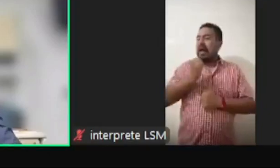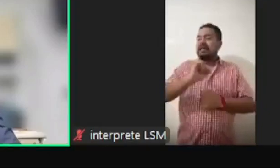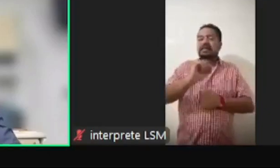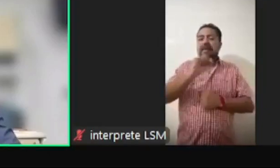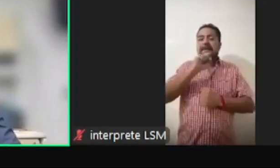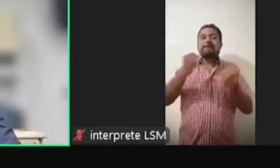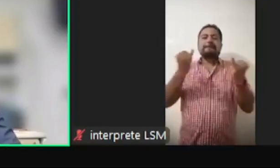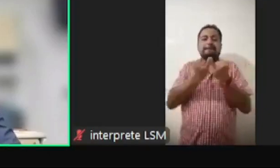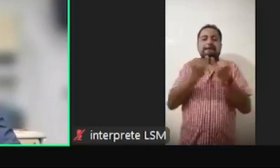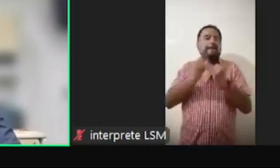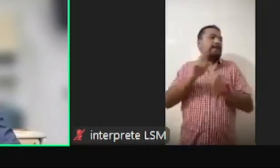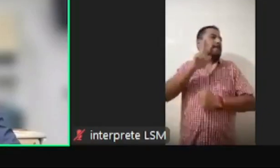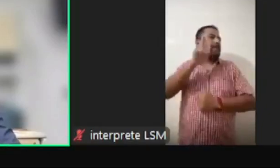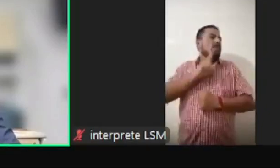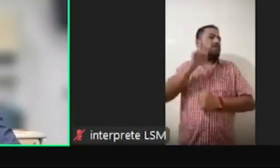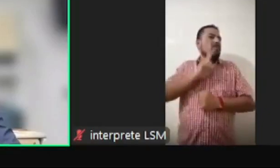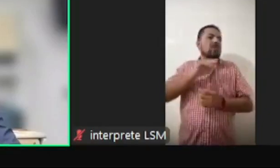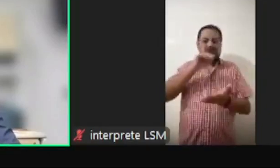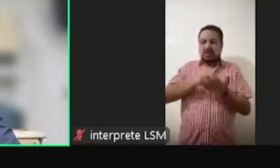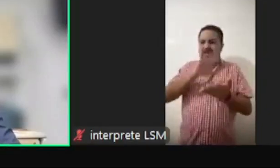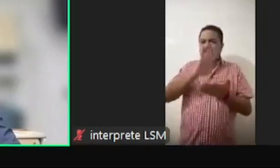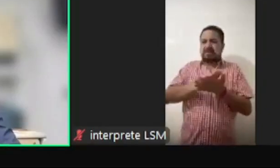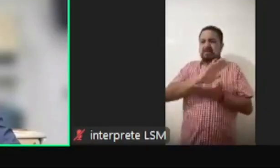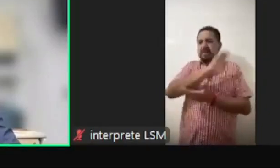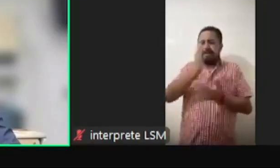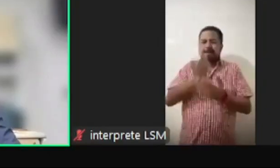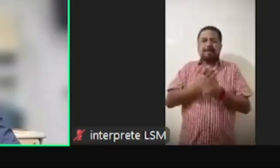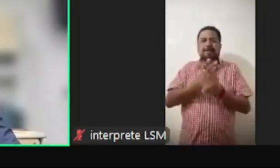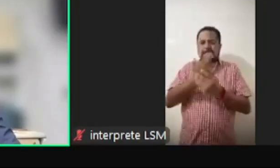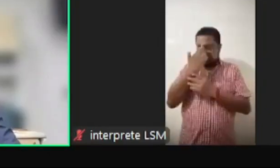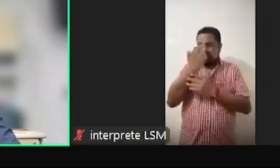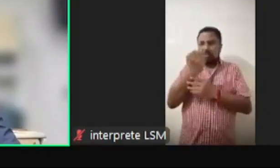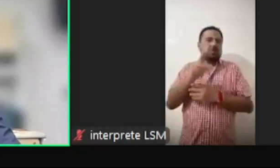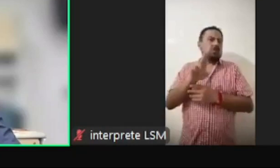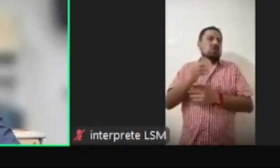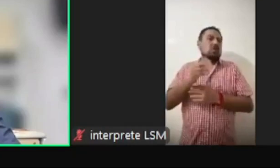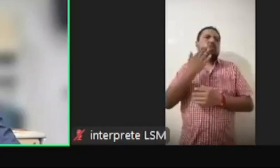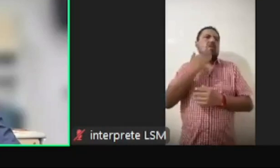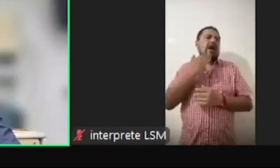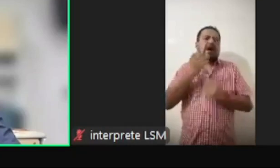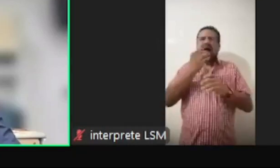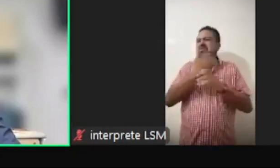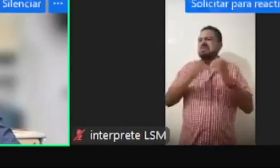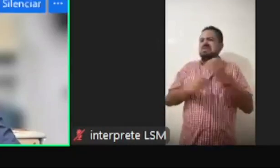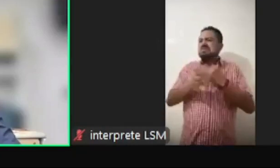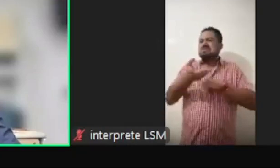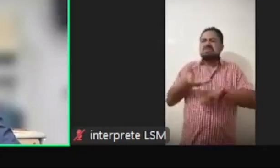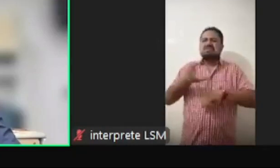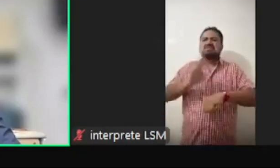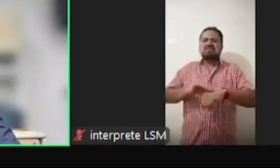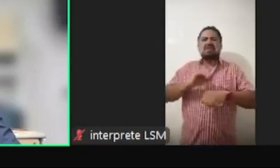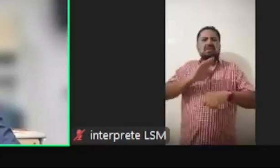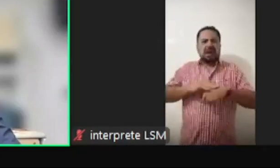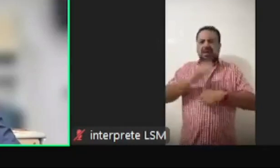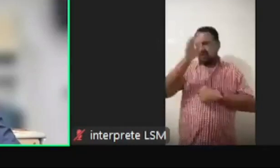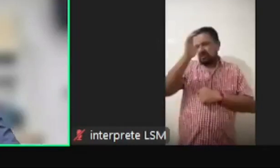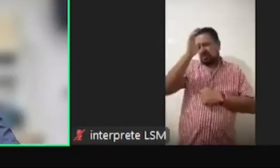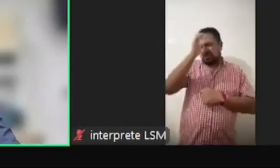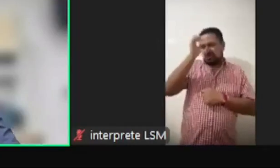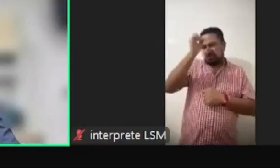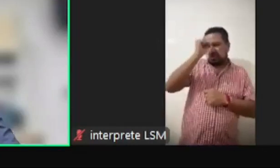caudal probatorio existente en el expediente se razona que no existe algún elemento que permita llegar a la conclusión de manera